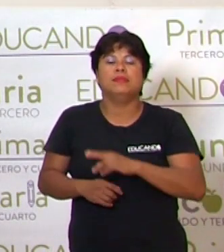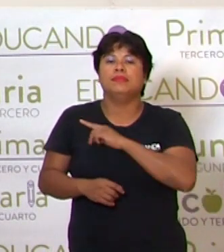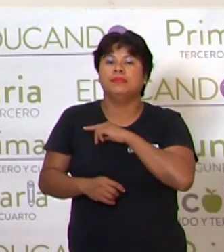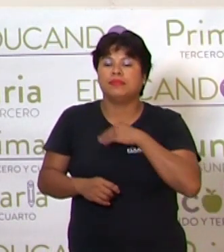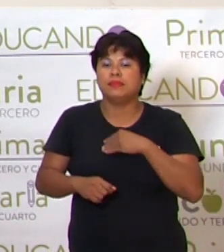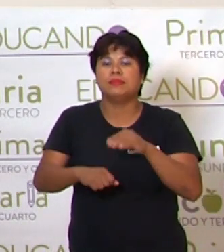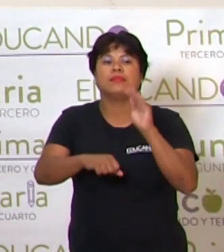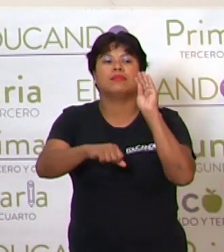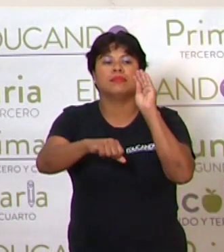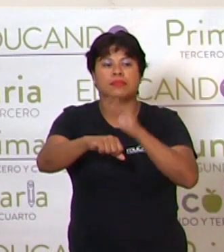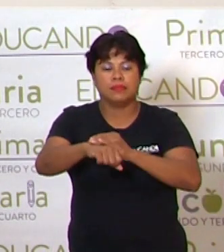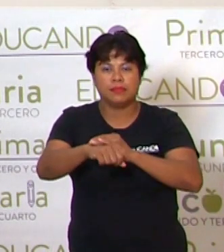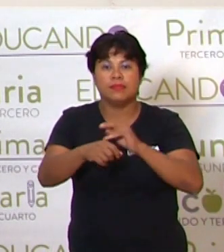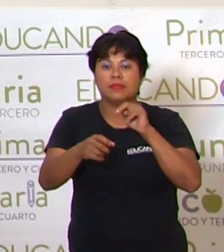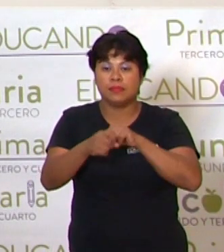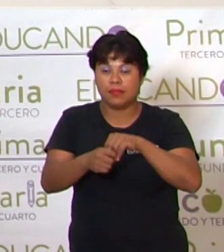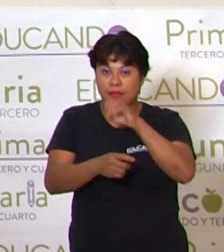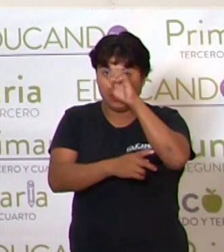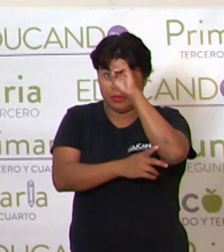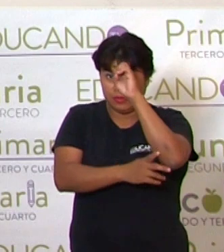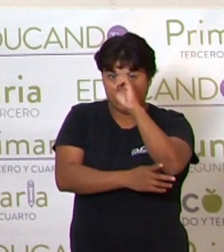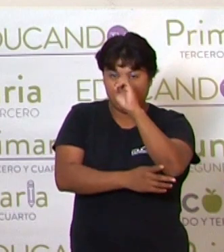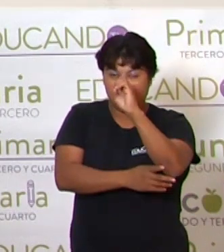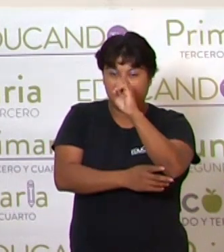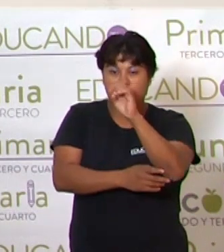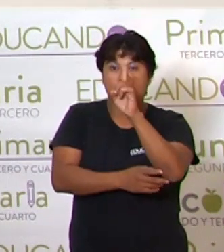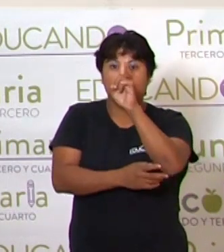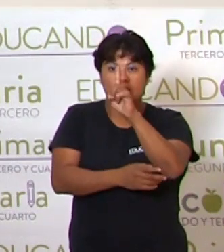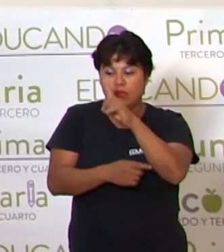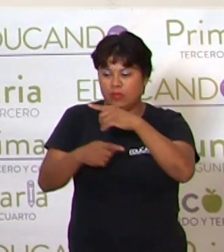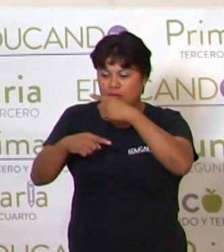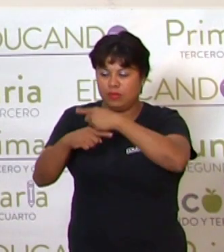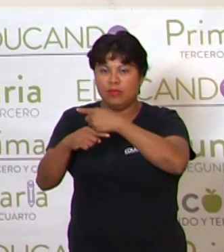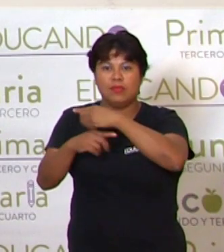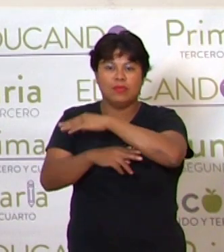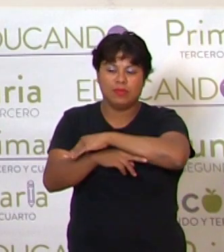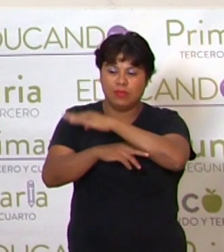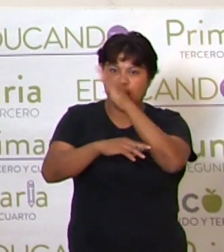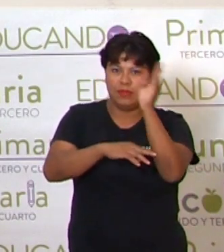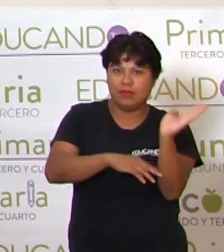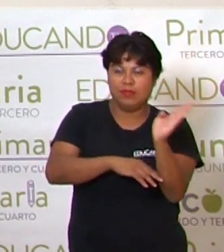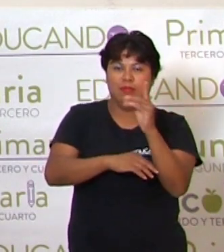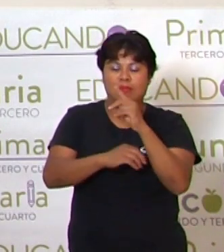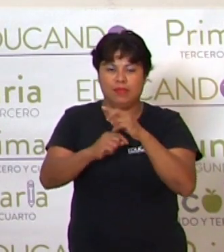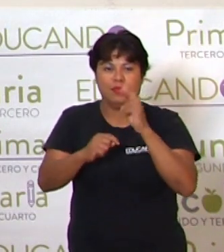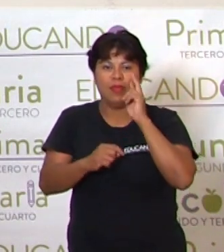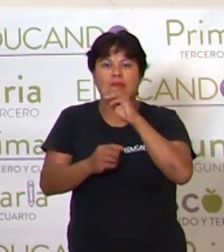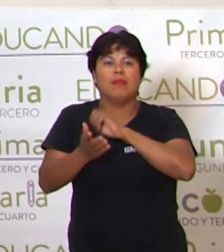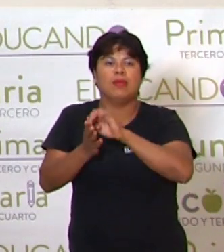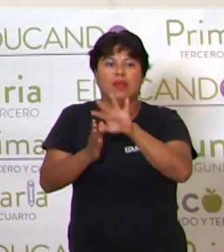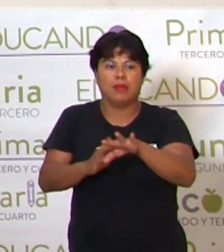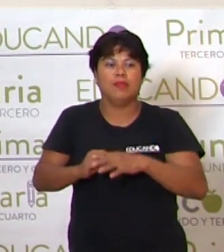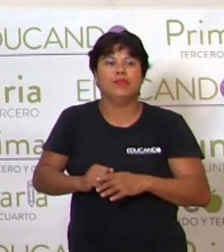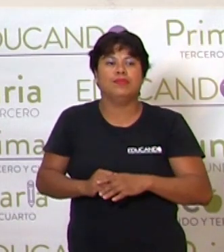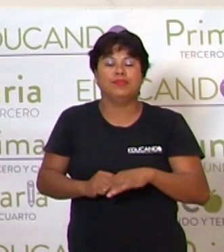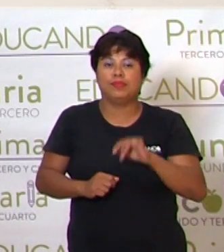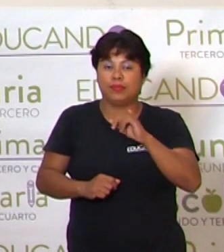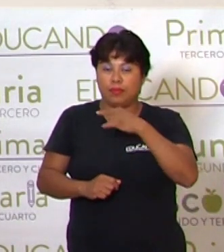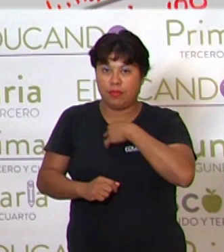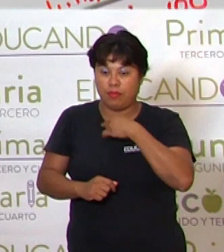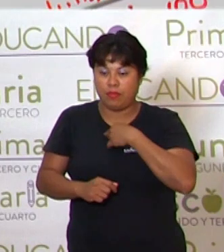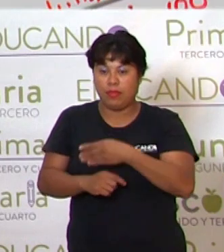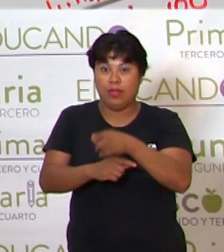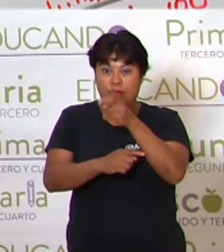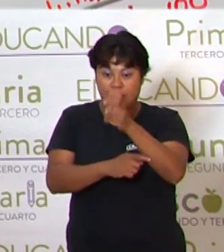ubicar en el cero uno de los dos ángulos. Es decir, si este lo estoy